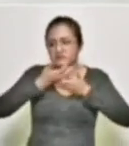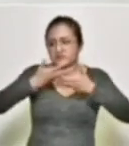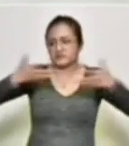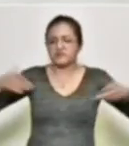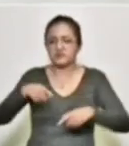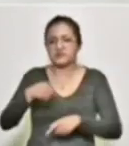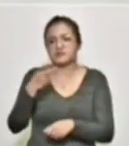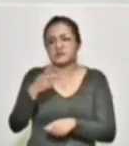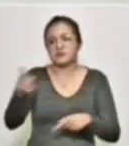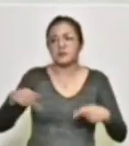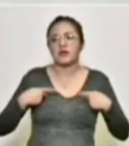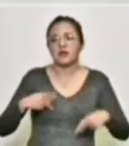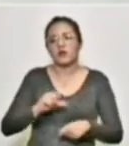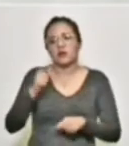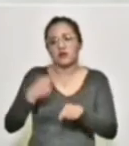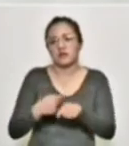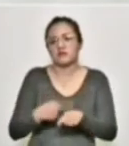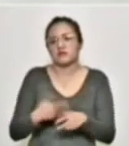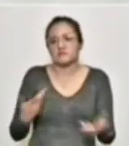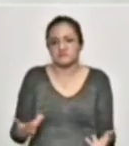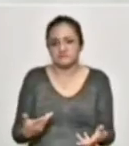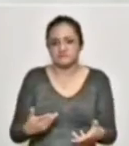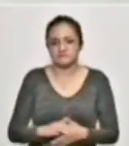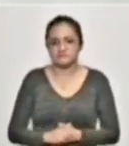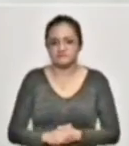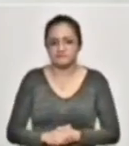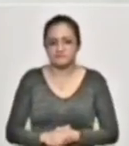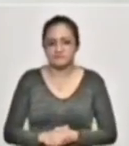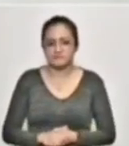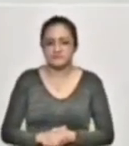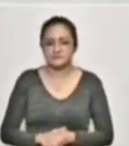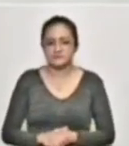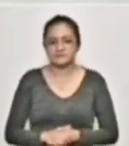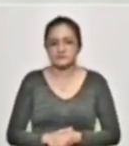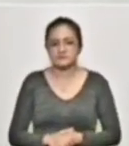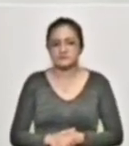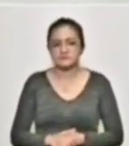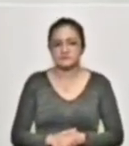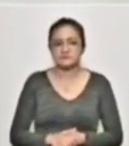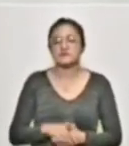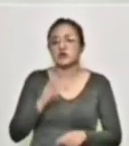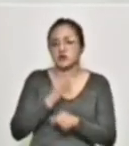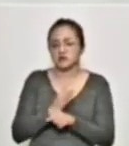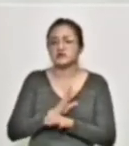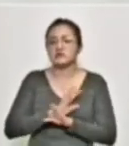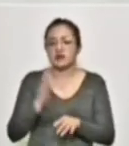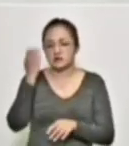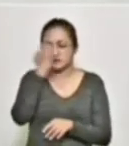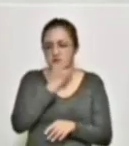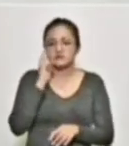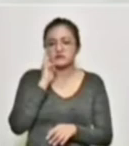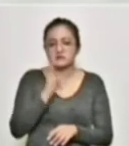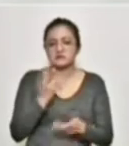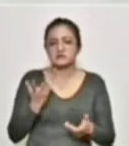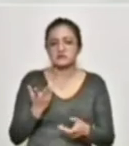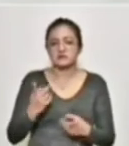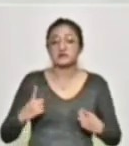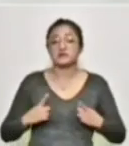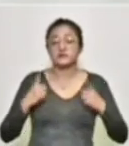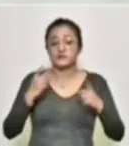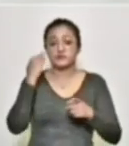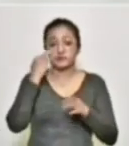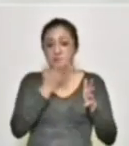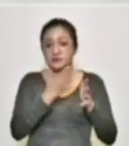los pacientes que van a realizarse su hemodiálisis. Ya estamos valorando, les dieron